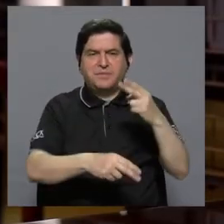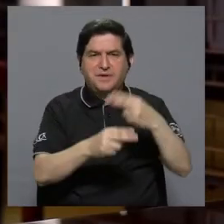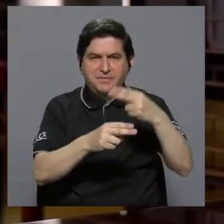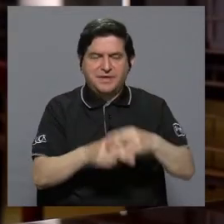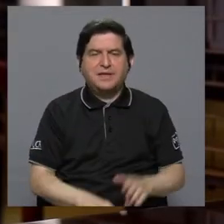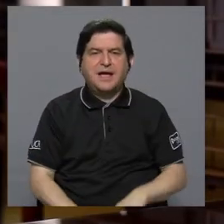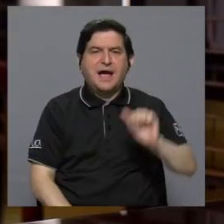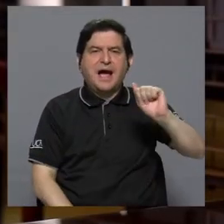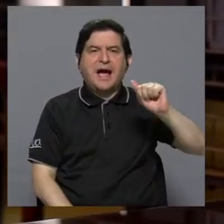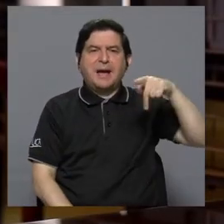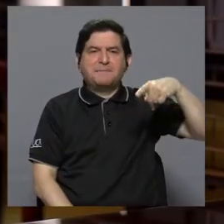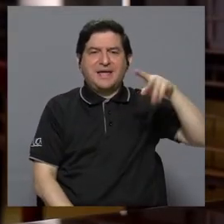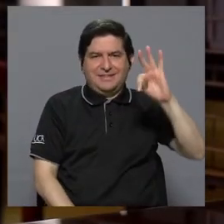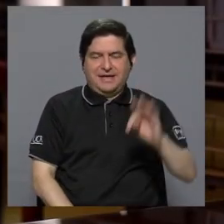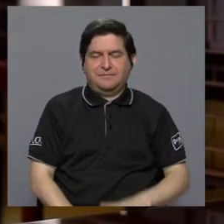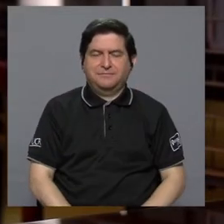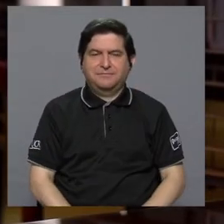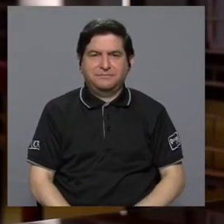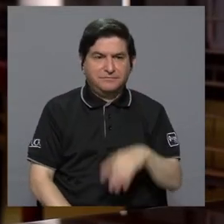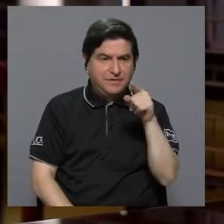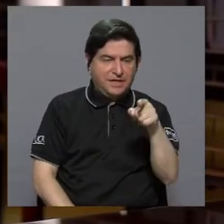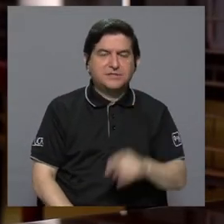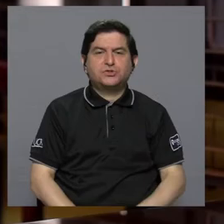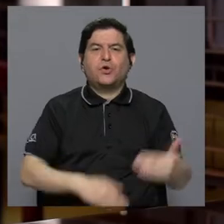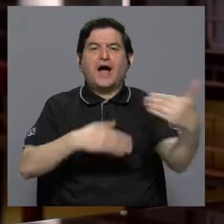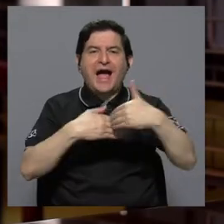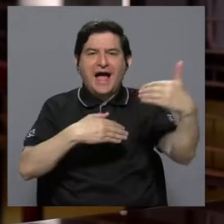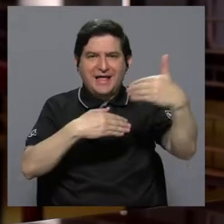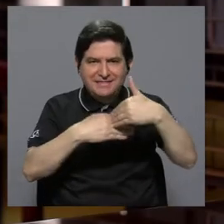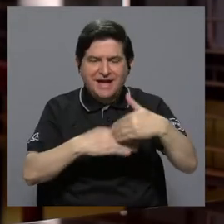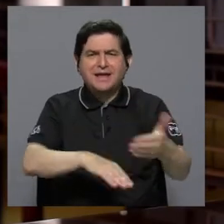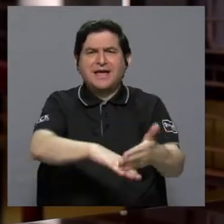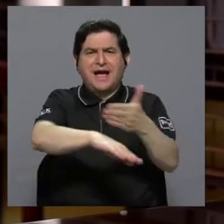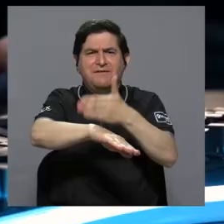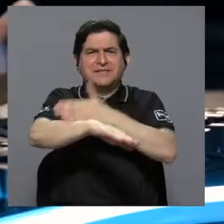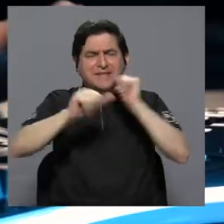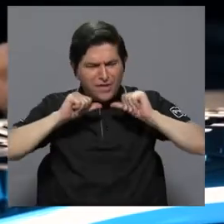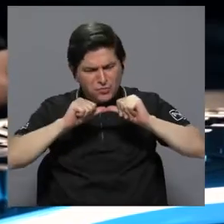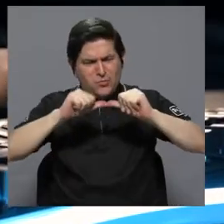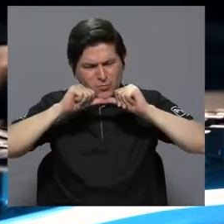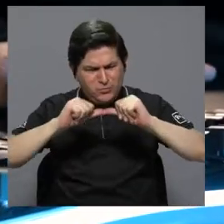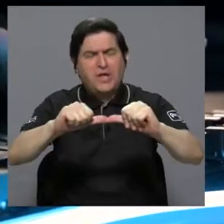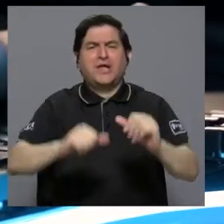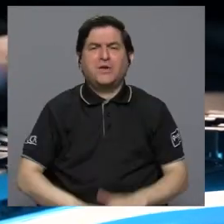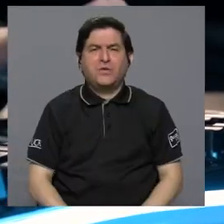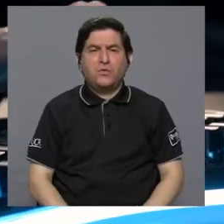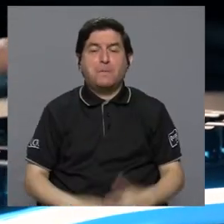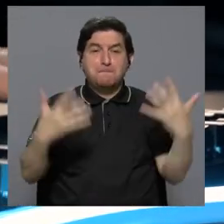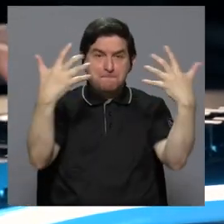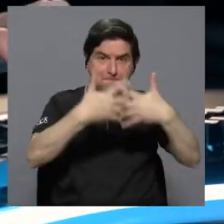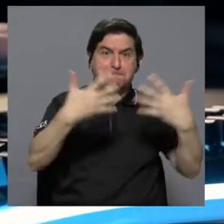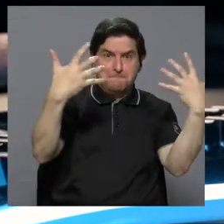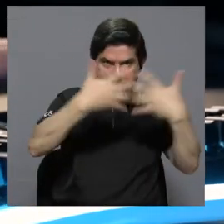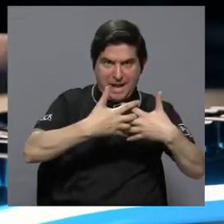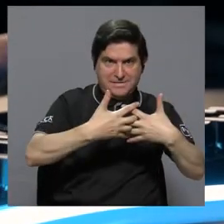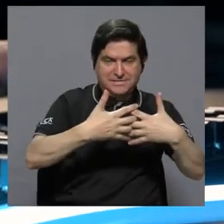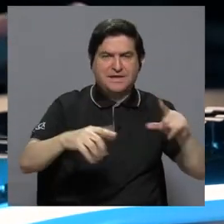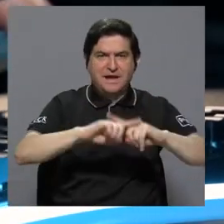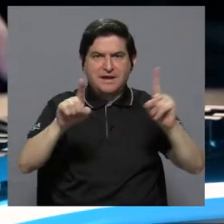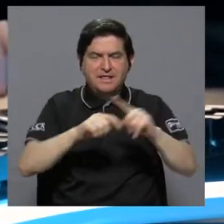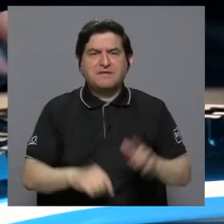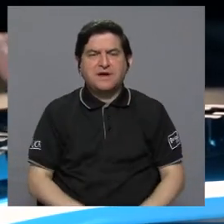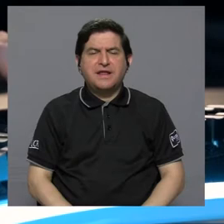llamamos un APT, que es un ataque avanzado persistente y es una combinación de